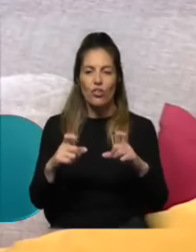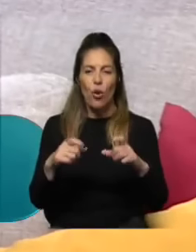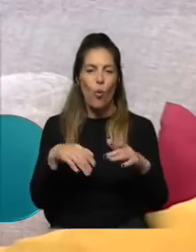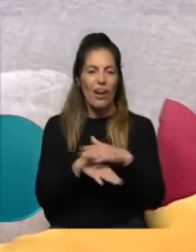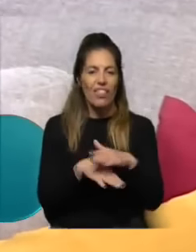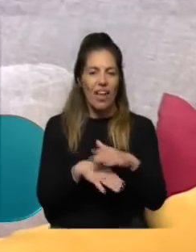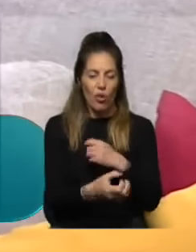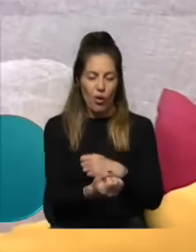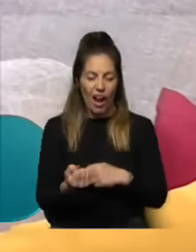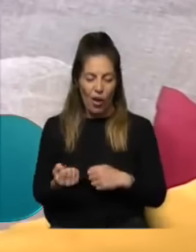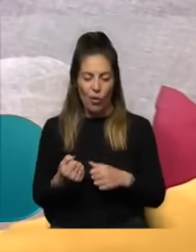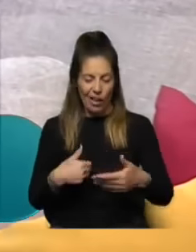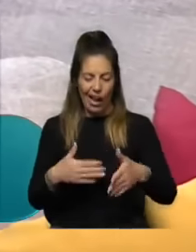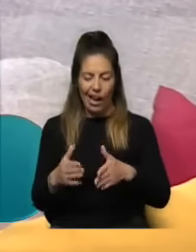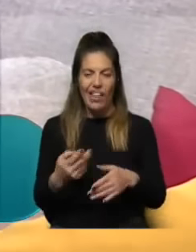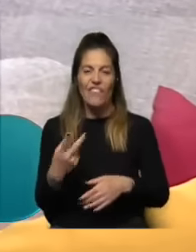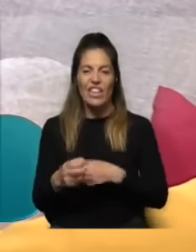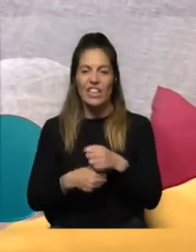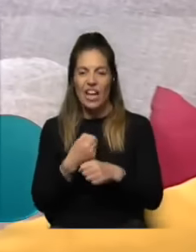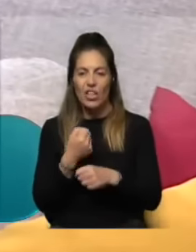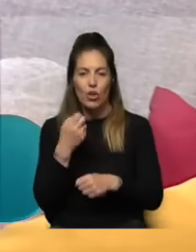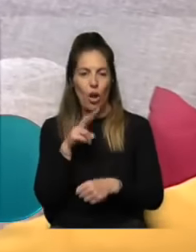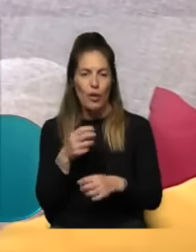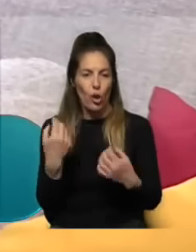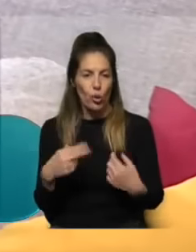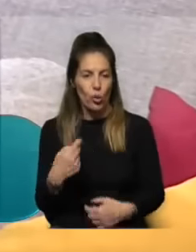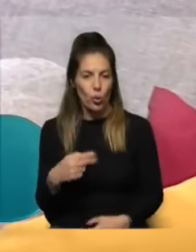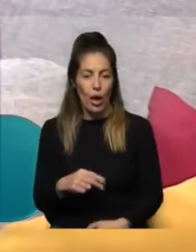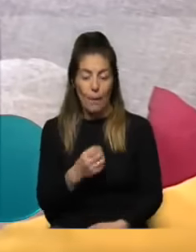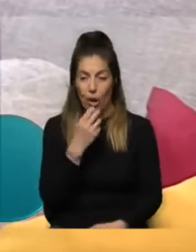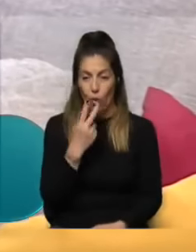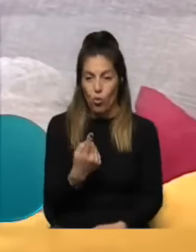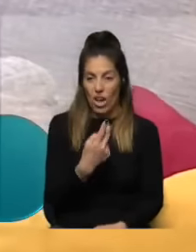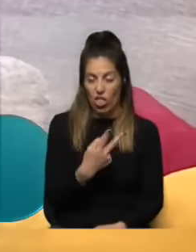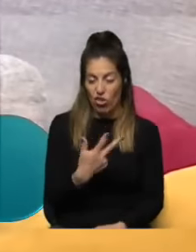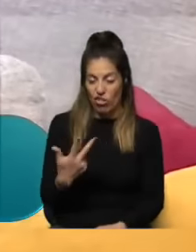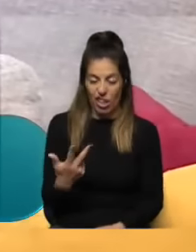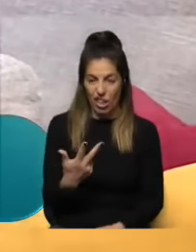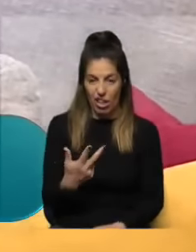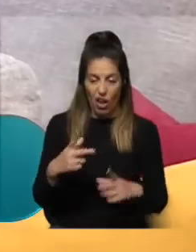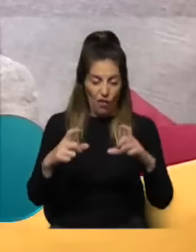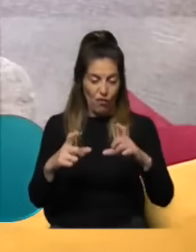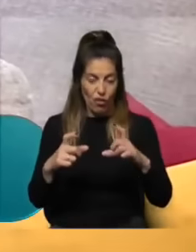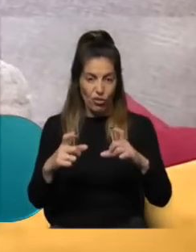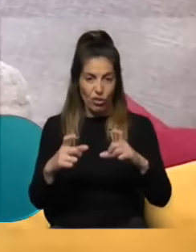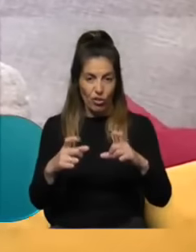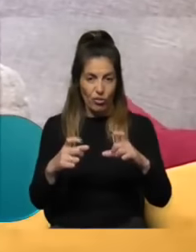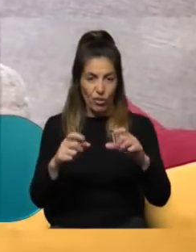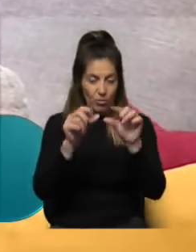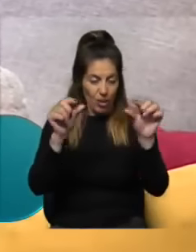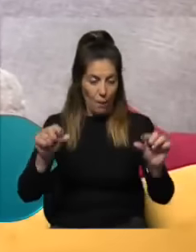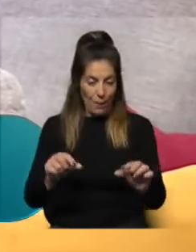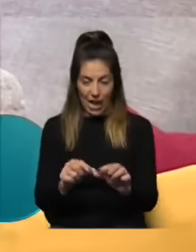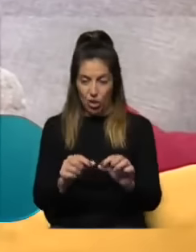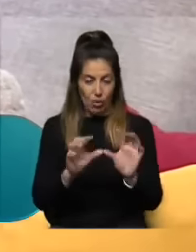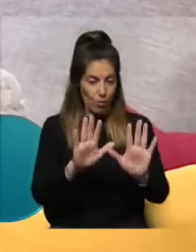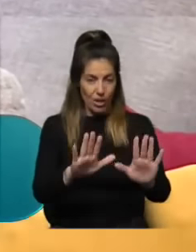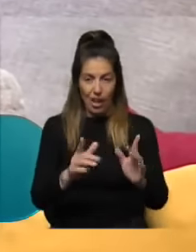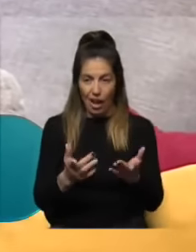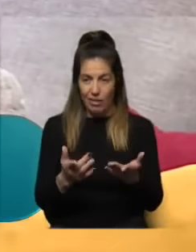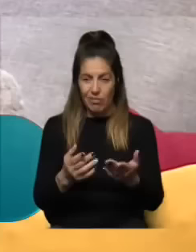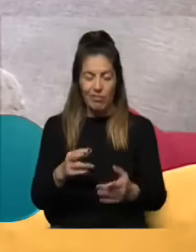cajón, en una caja por 20 años que no las mire nunca? Es mejor tener una, dos o tres, las rescatás, las pones en un lindo marco, las pones allí y ahí está